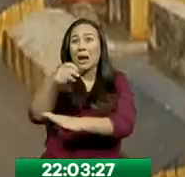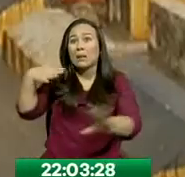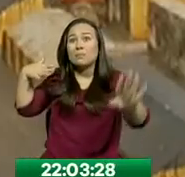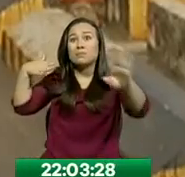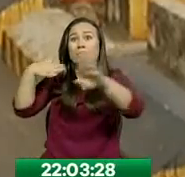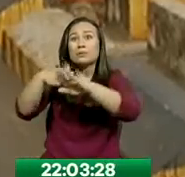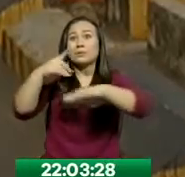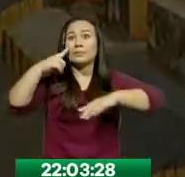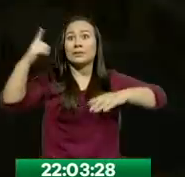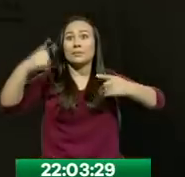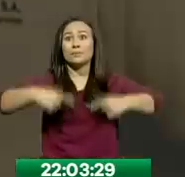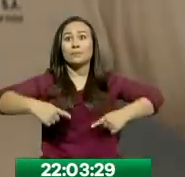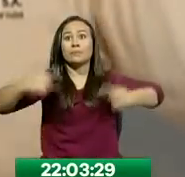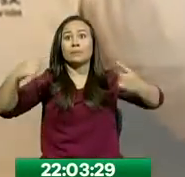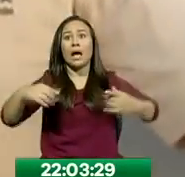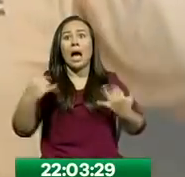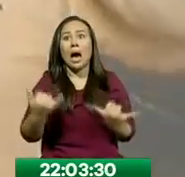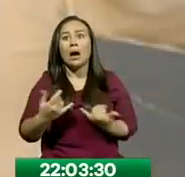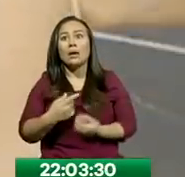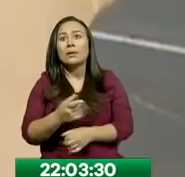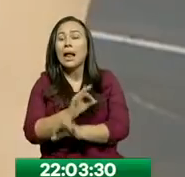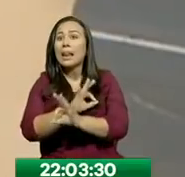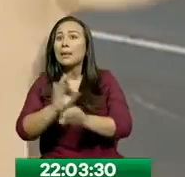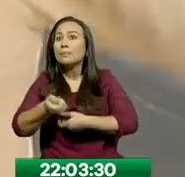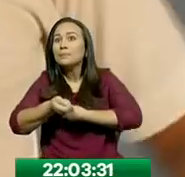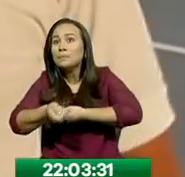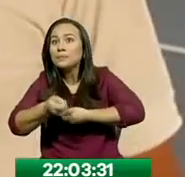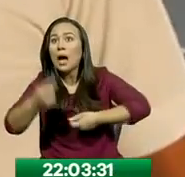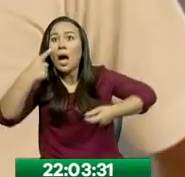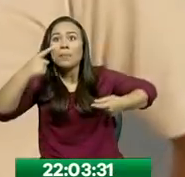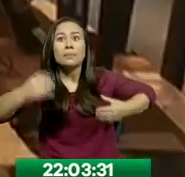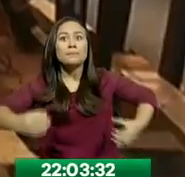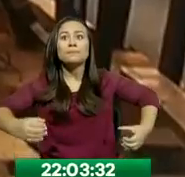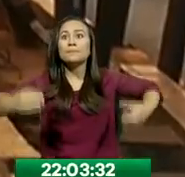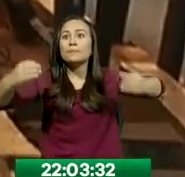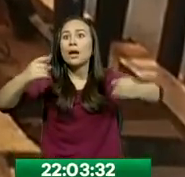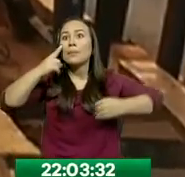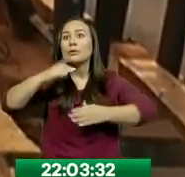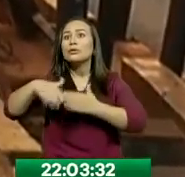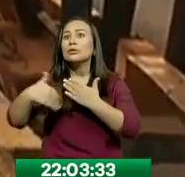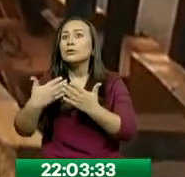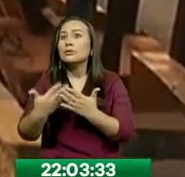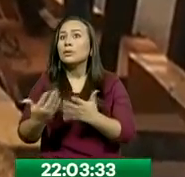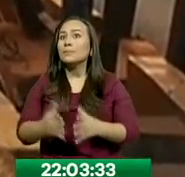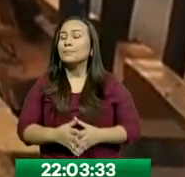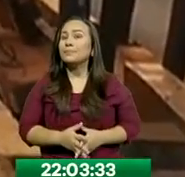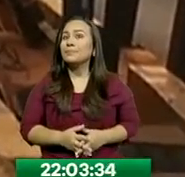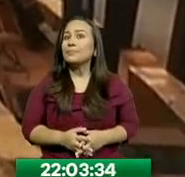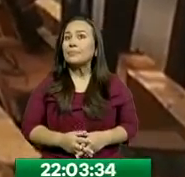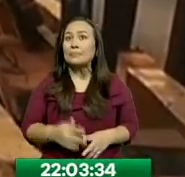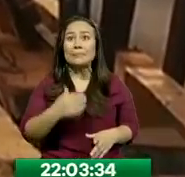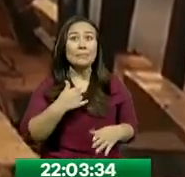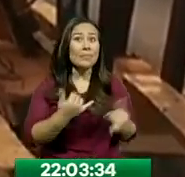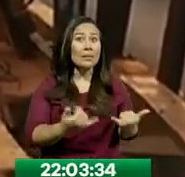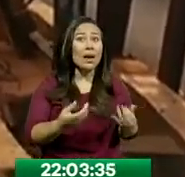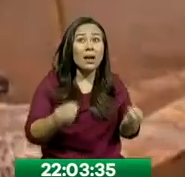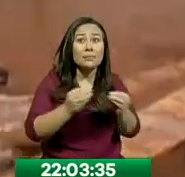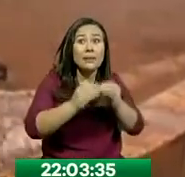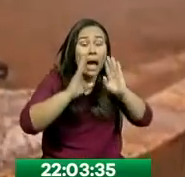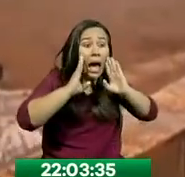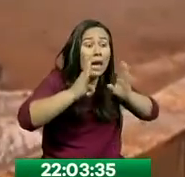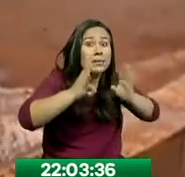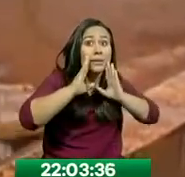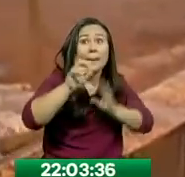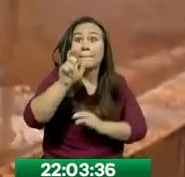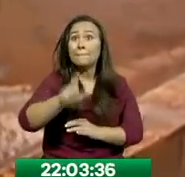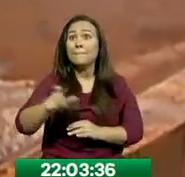las casetas. Venimos a hacer la limpieza correspondiente, a ver estructuras, a dar un poco de operativo aquí. El personal está